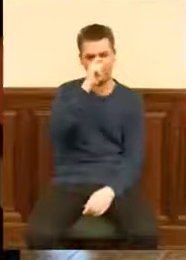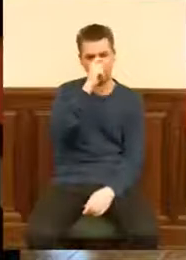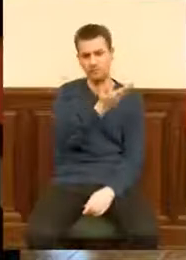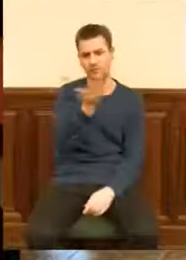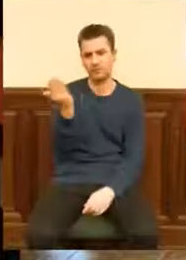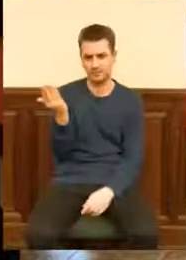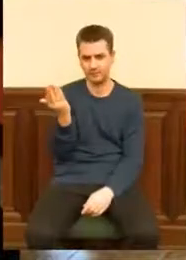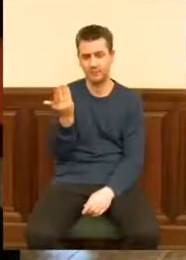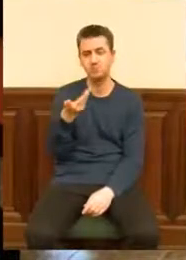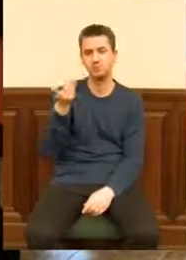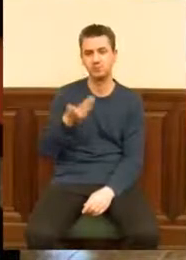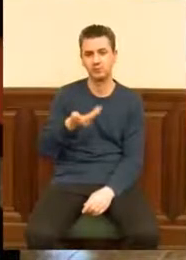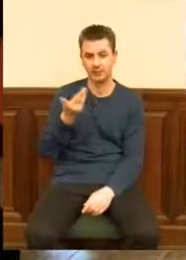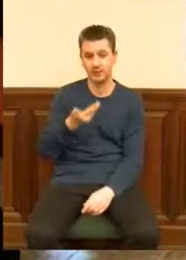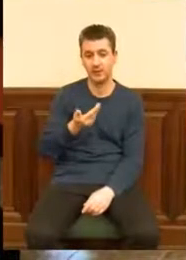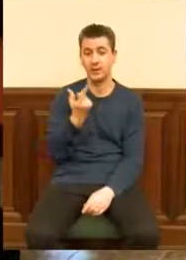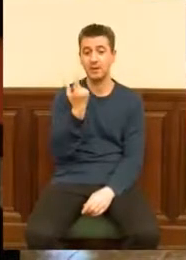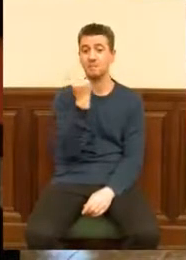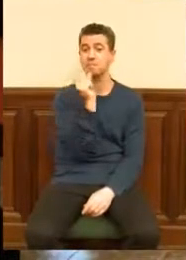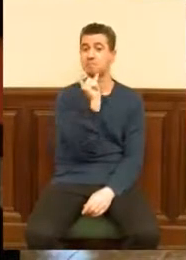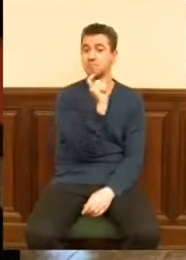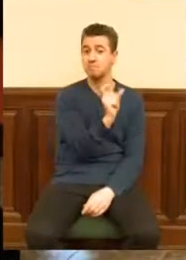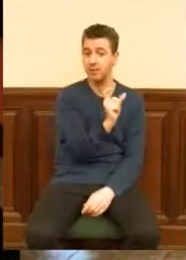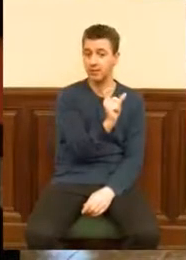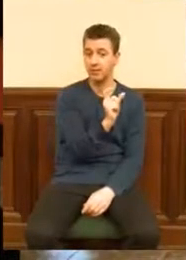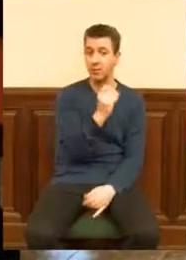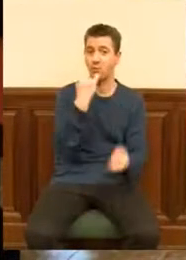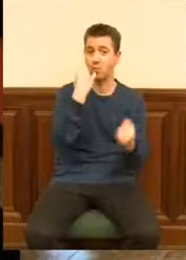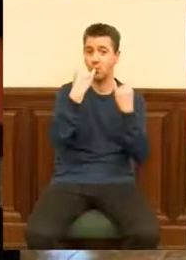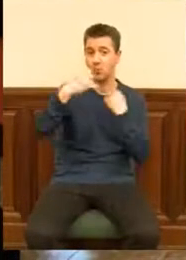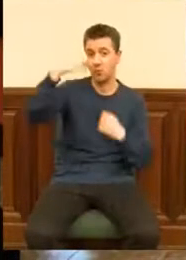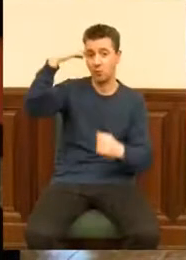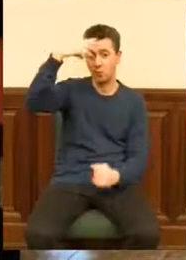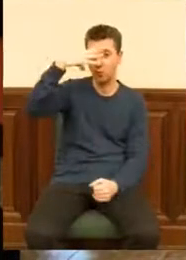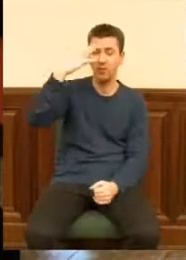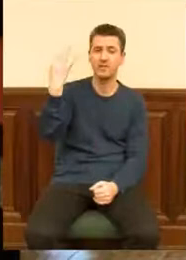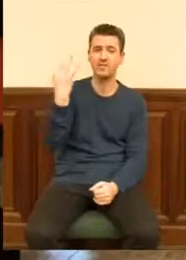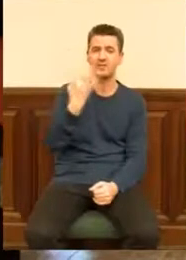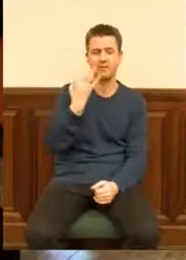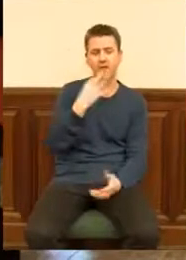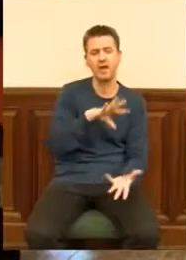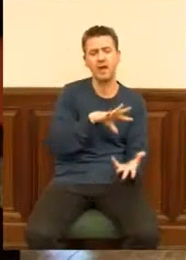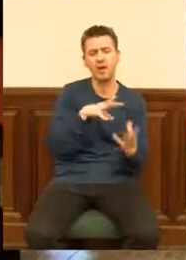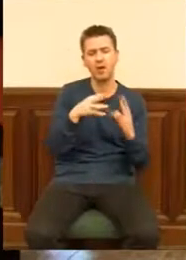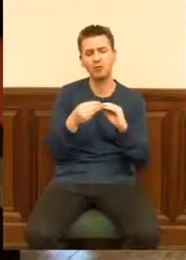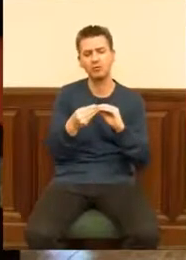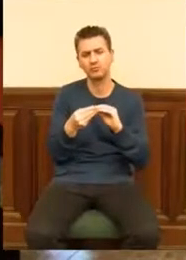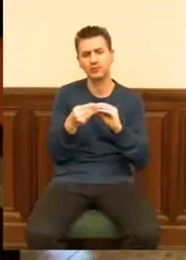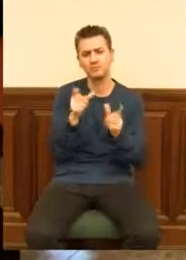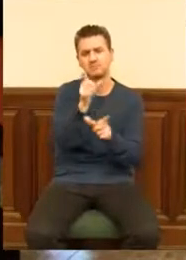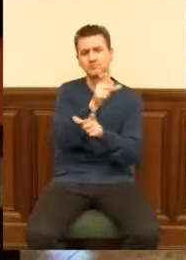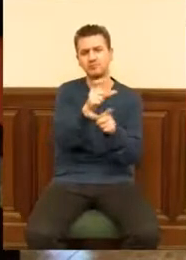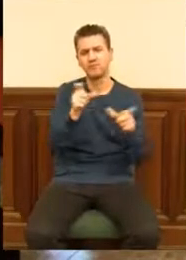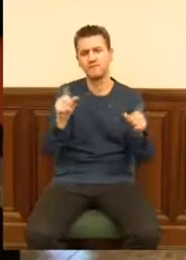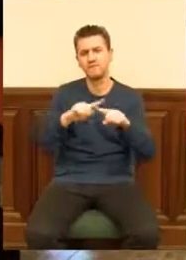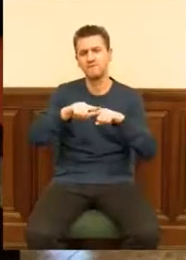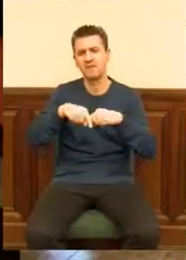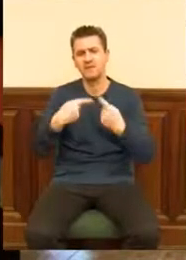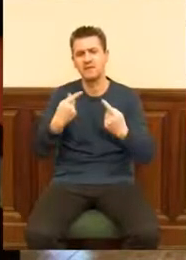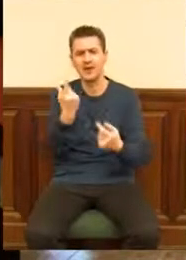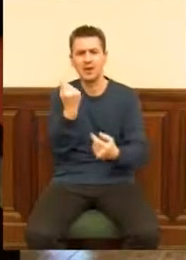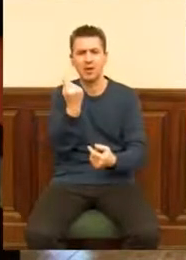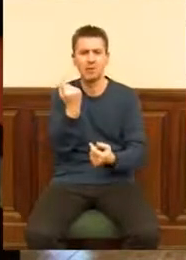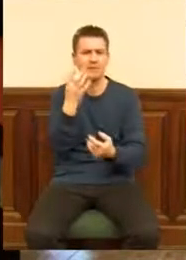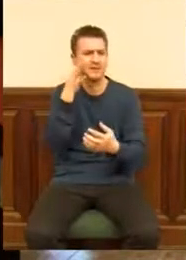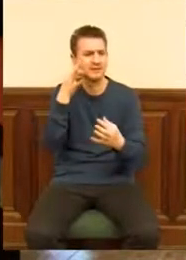Porque es muy importante que el precio de la factura de la luz se ajuste a la economía real de las familias. Pero más importante que eso es que todas